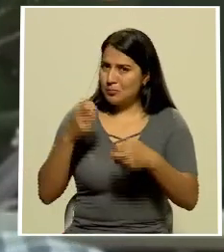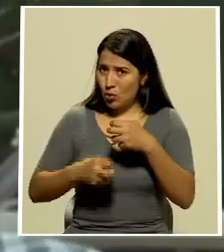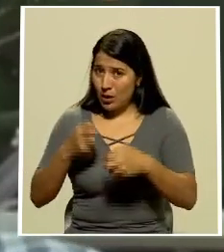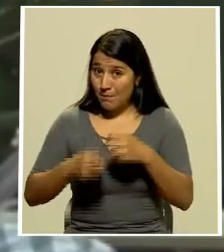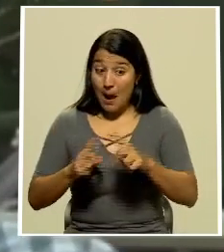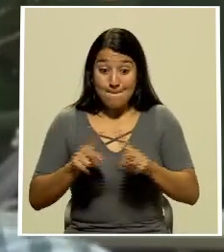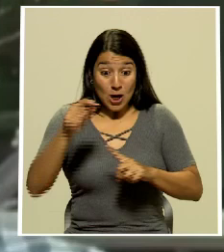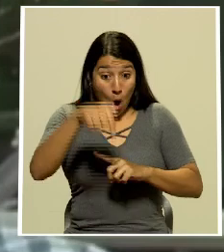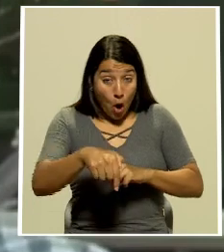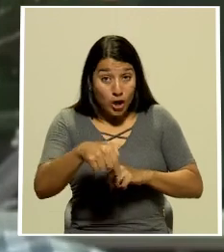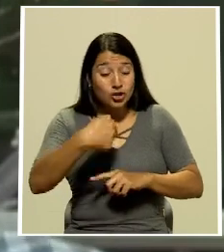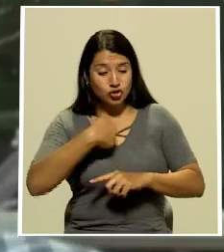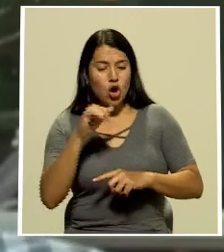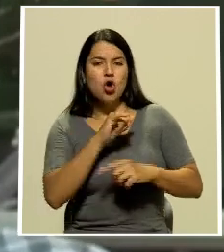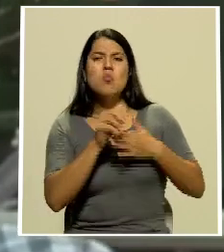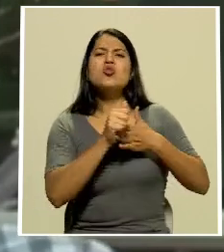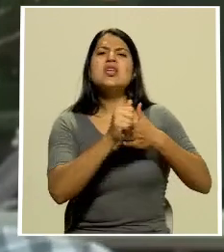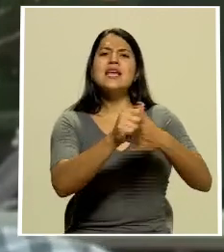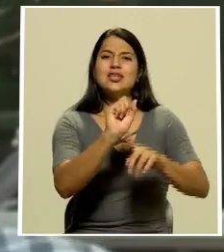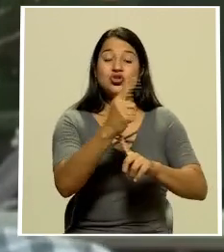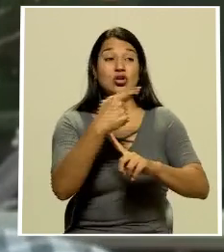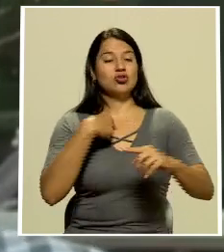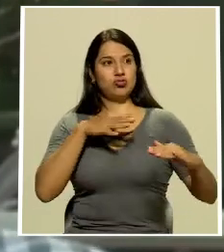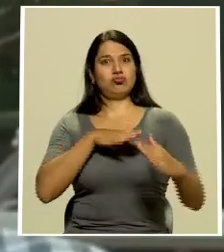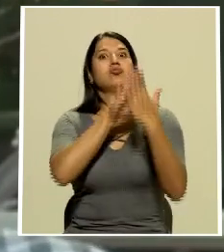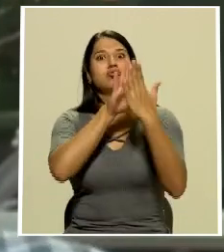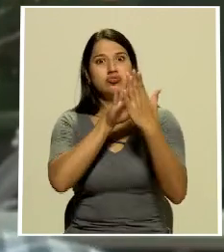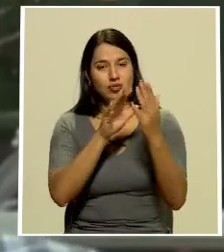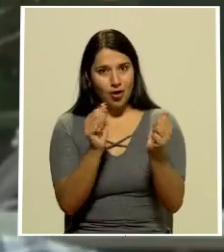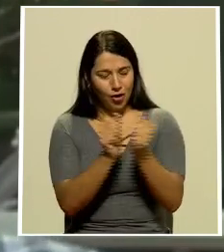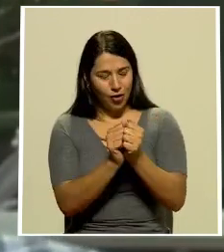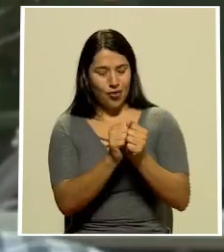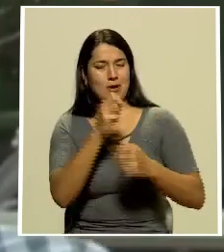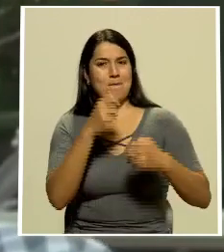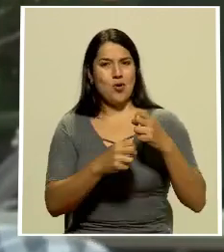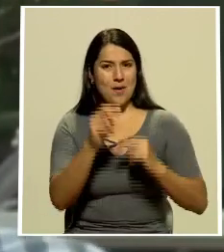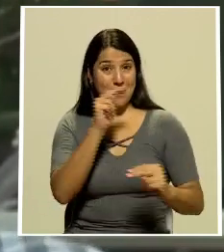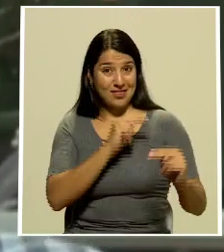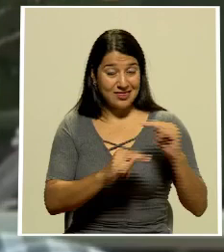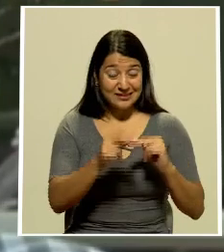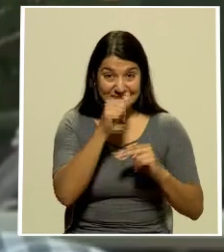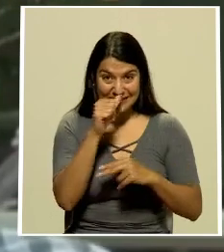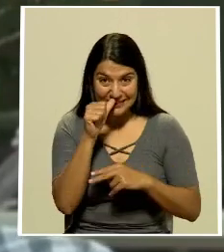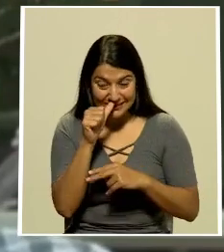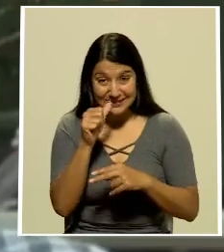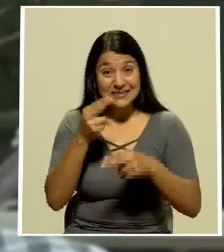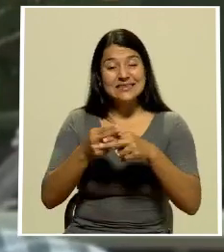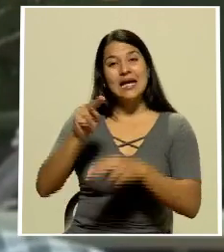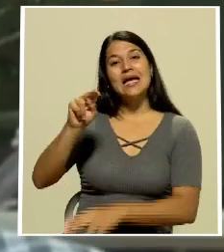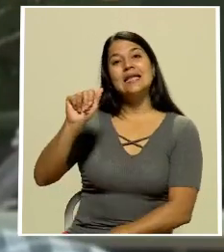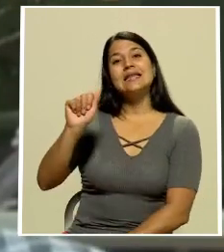social, choco de frente con el iceberg completo del narcotráfico. Entiéndase, con grupos